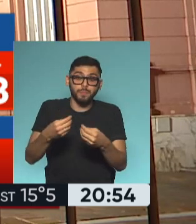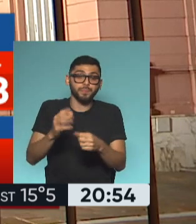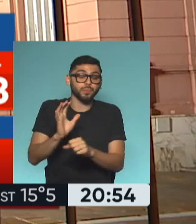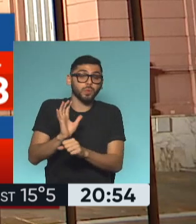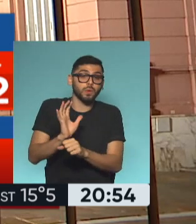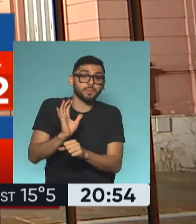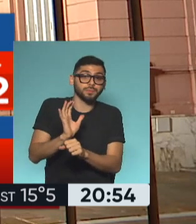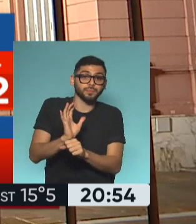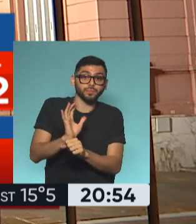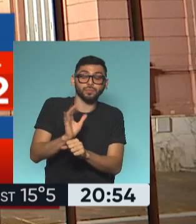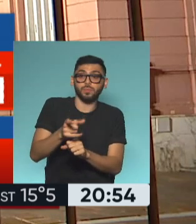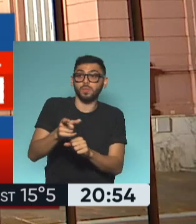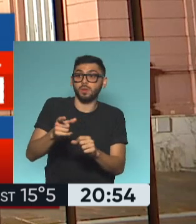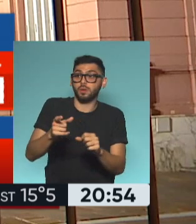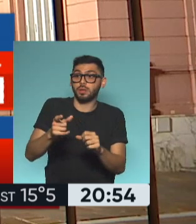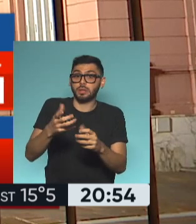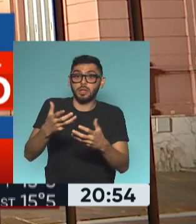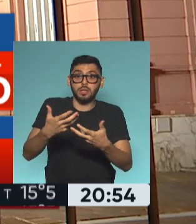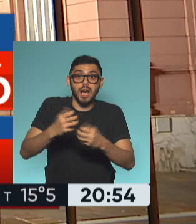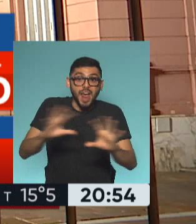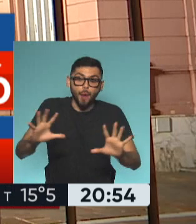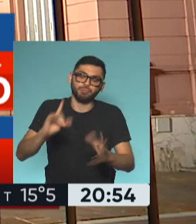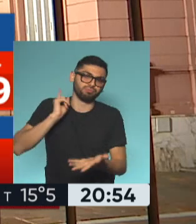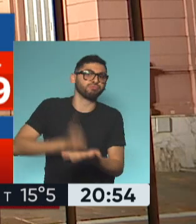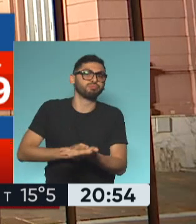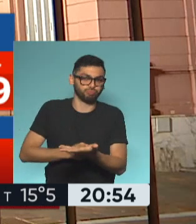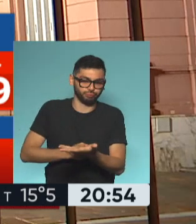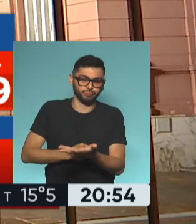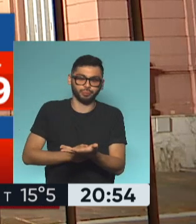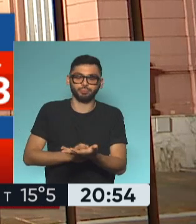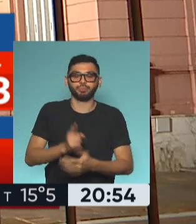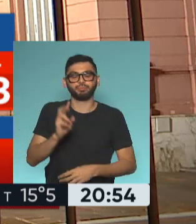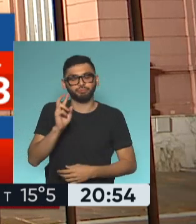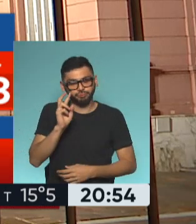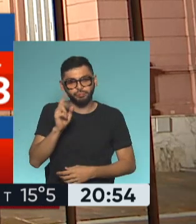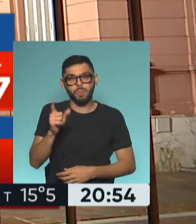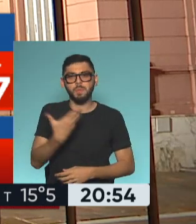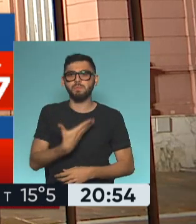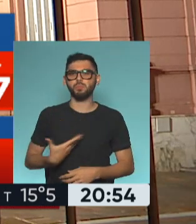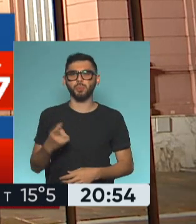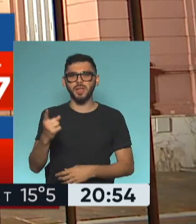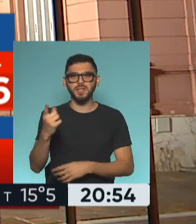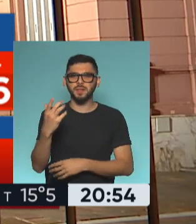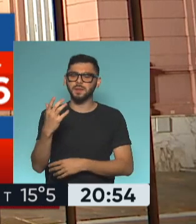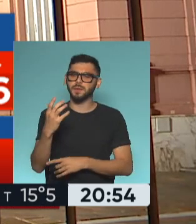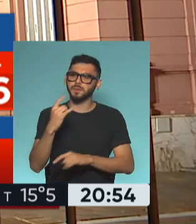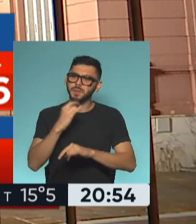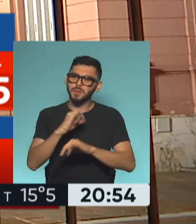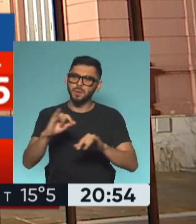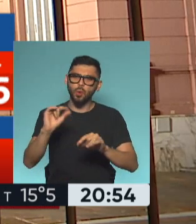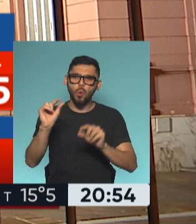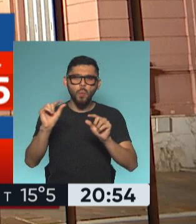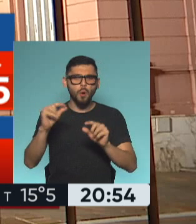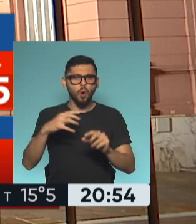y a semejante decisión. Sí, dejó traslucir el presidente algo de la molestia que nosotros venimos contando